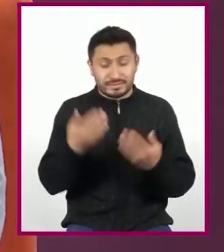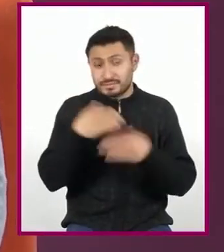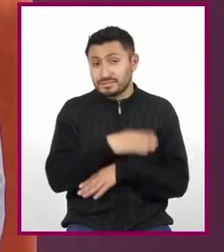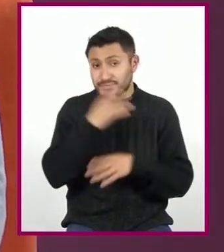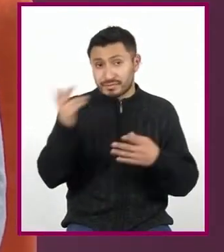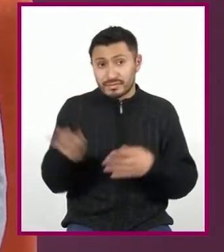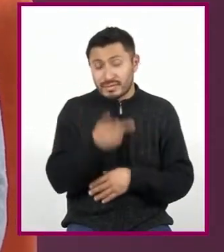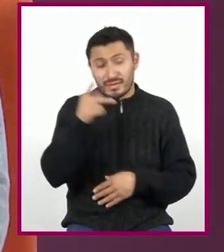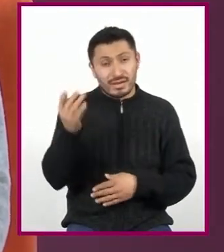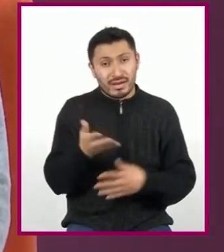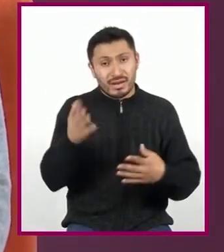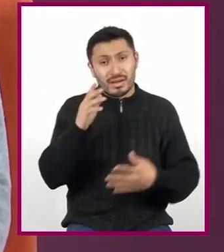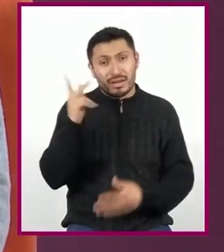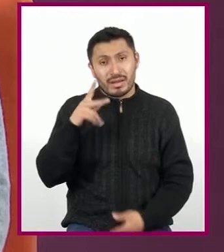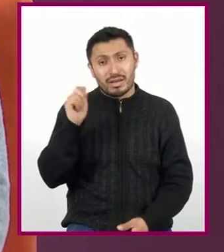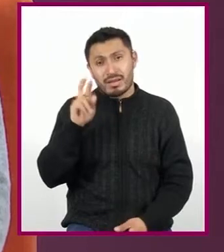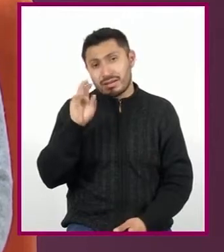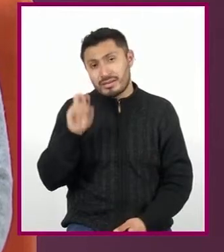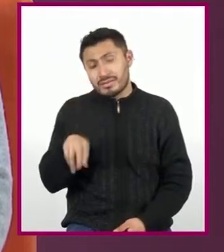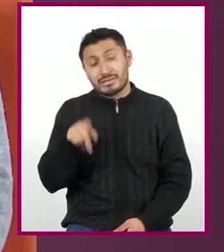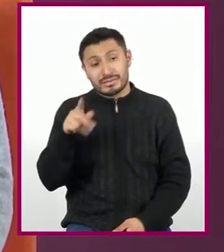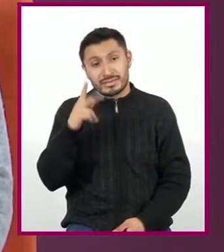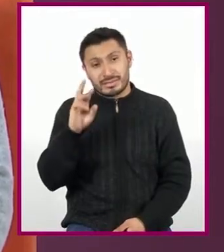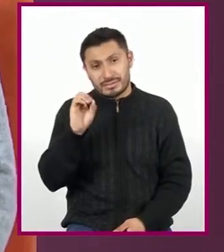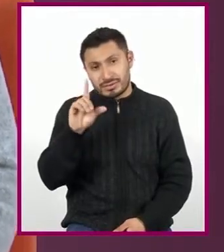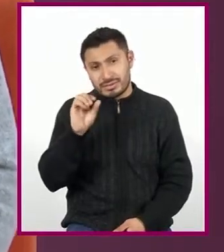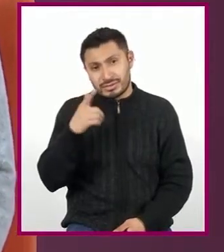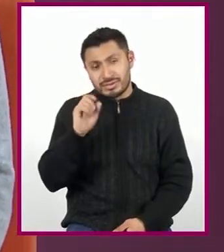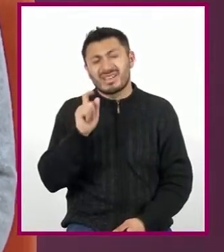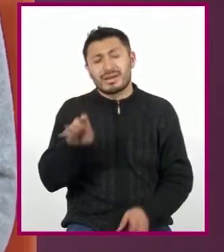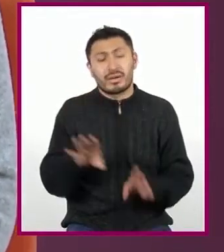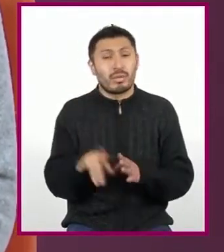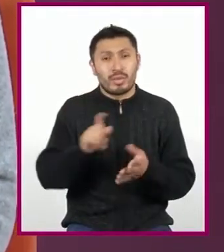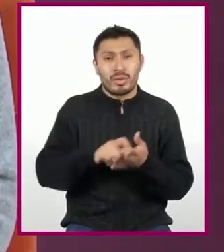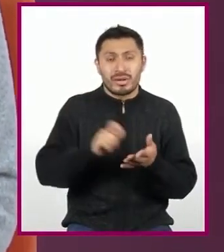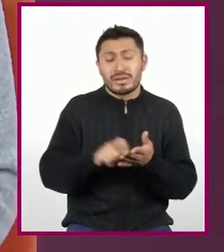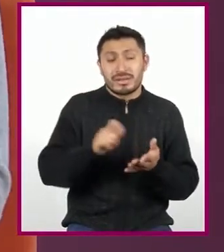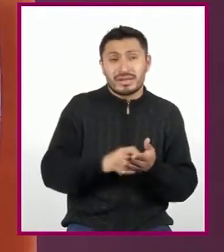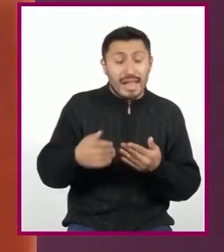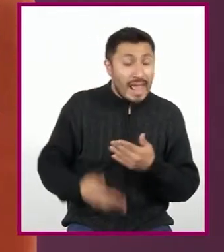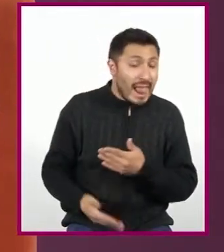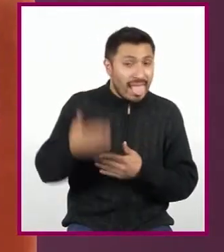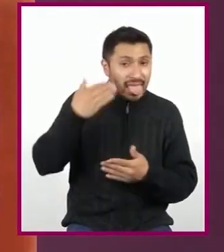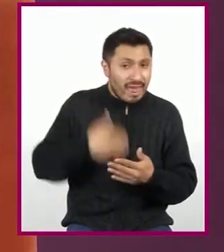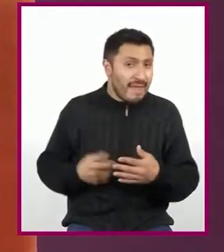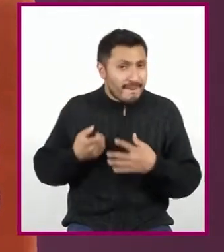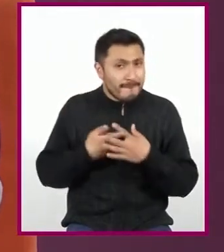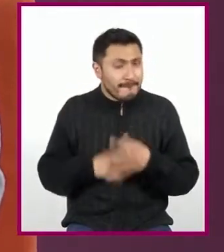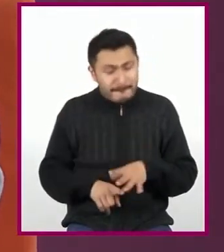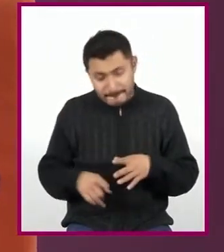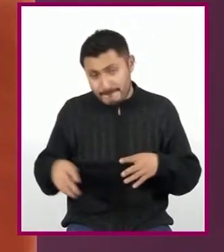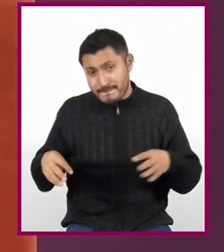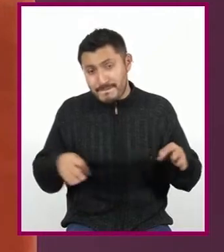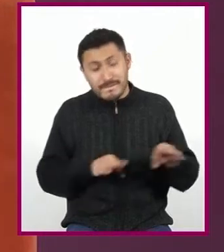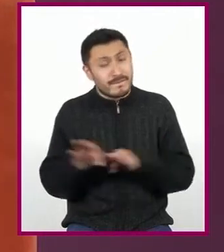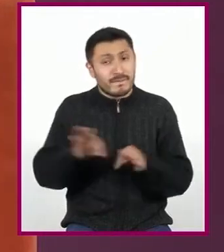a escuchar lo que pregunta la alumna Karen al respecto y le pediremos a la profesora Leticia que nos